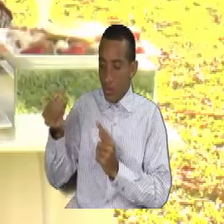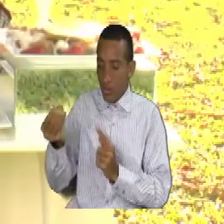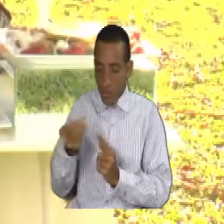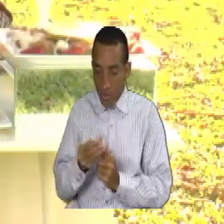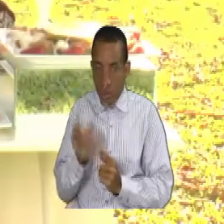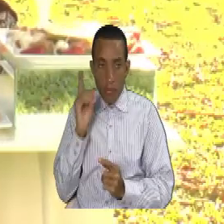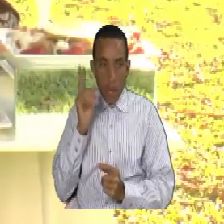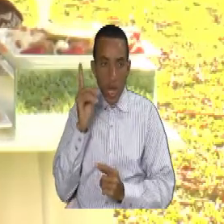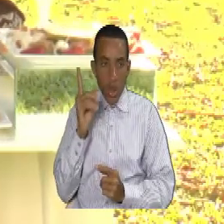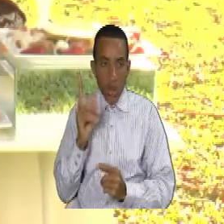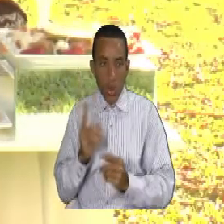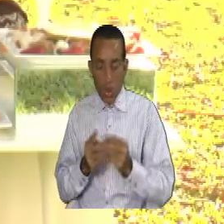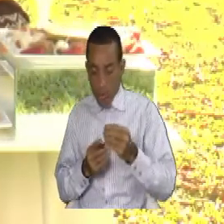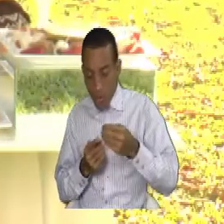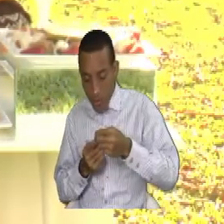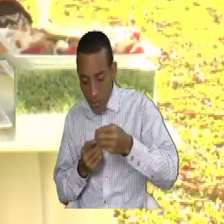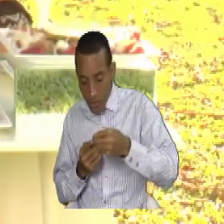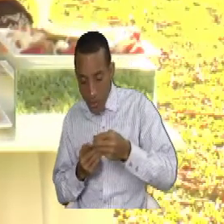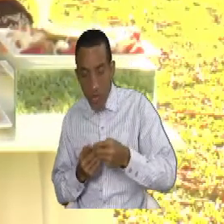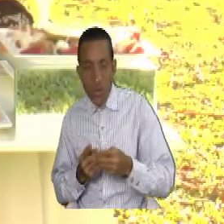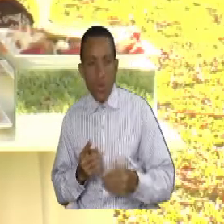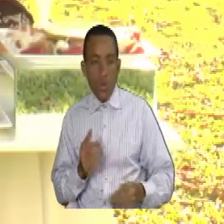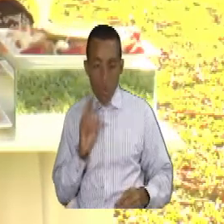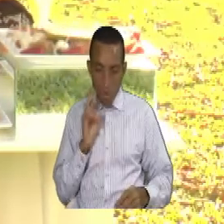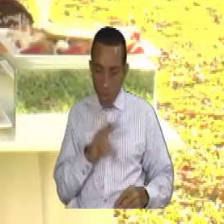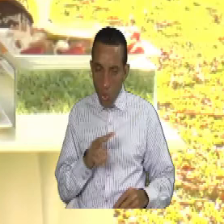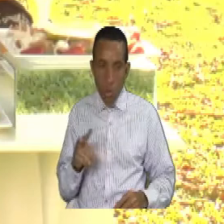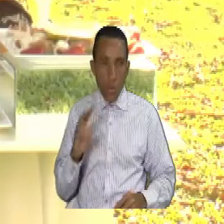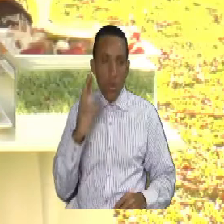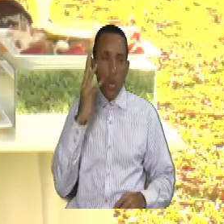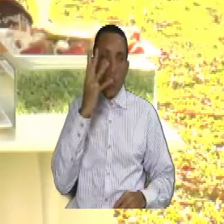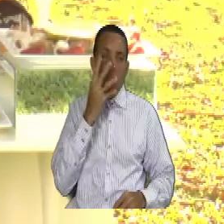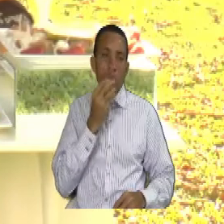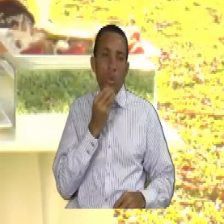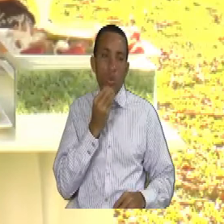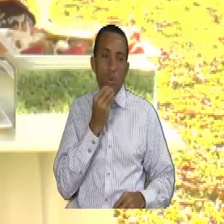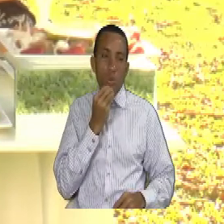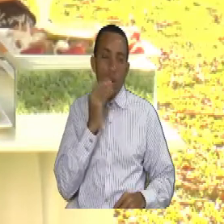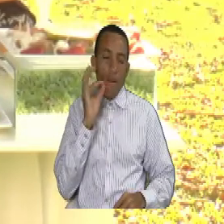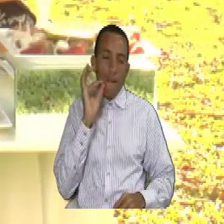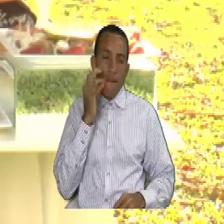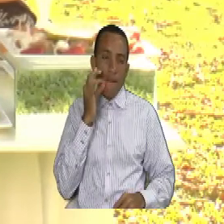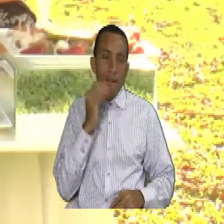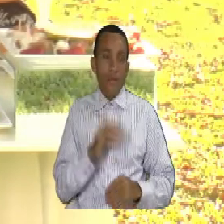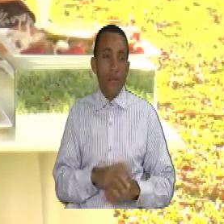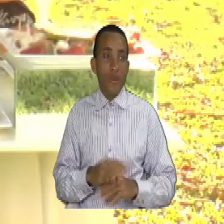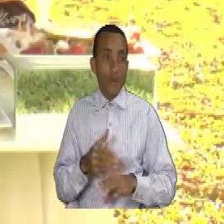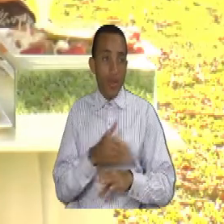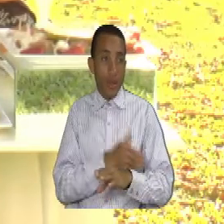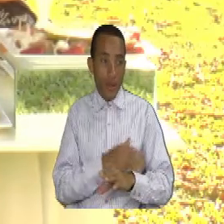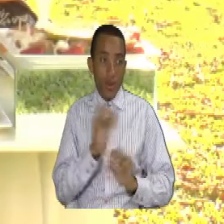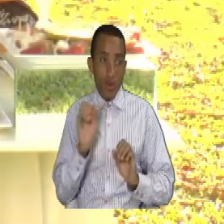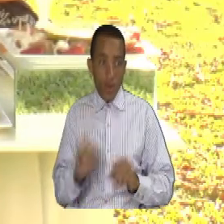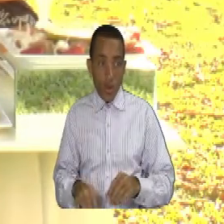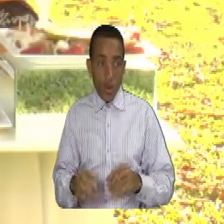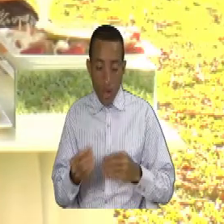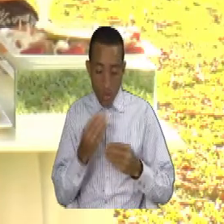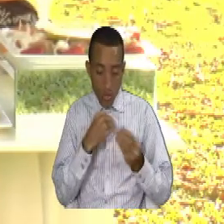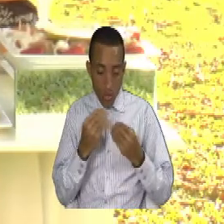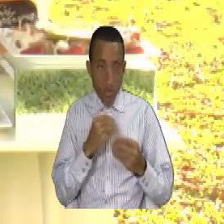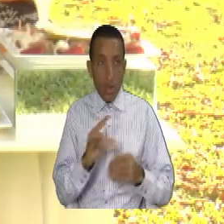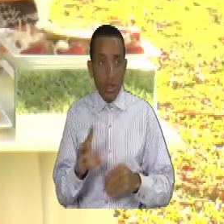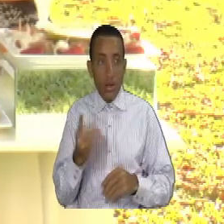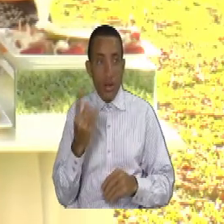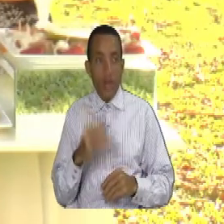ve absolutamente delicioso, así que después de ver todo esto y de que se acabe el programa, yo por supuesto voy a comer aquí